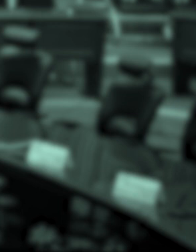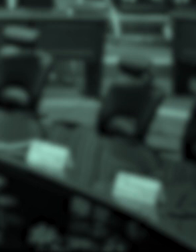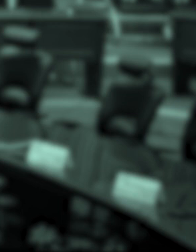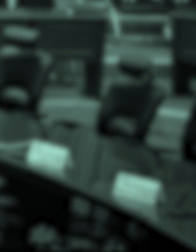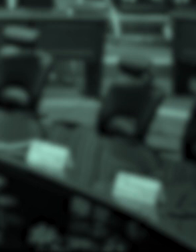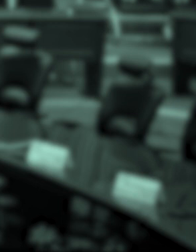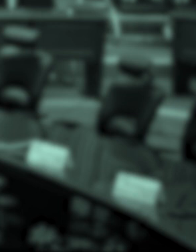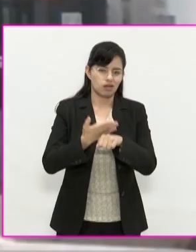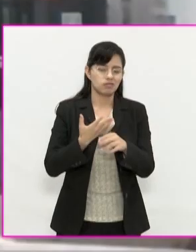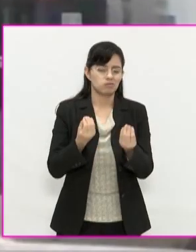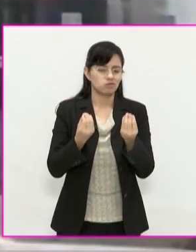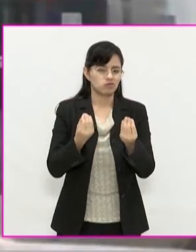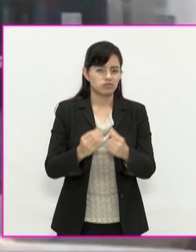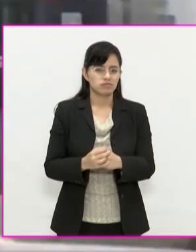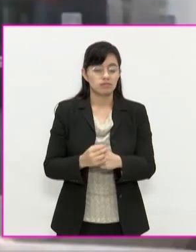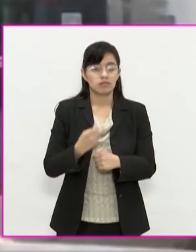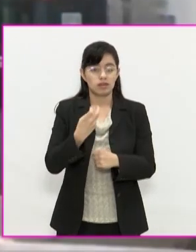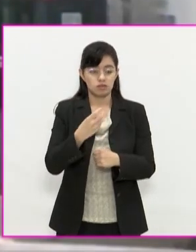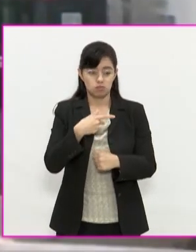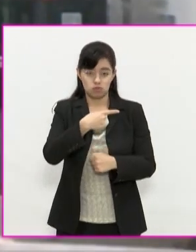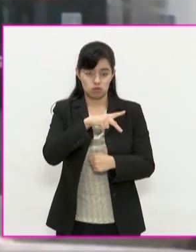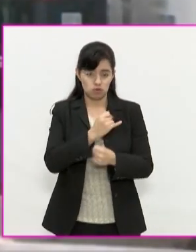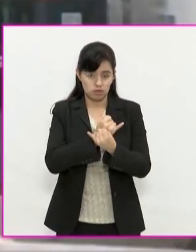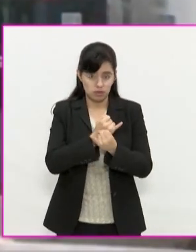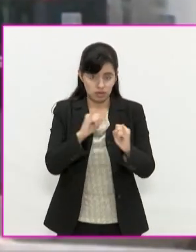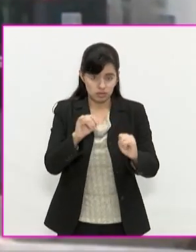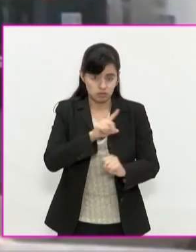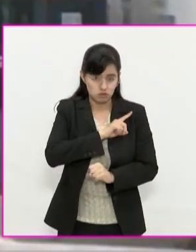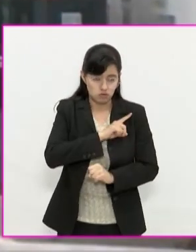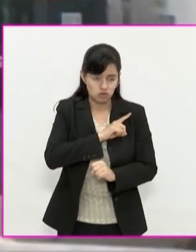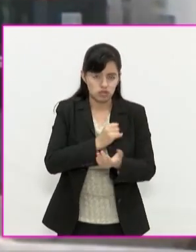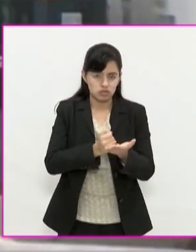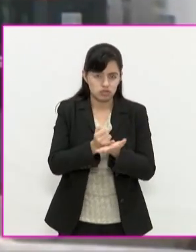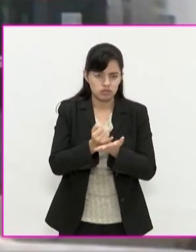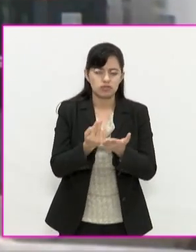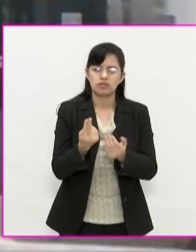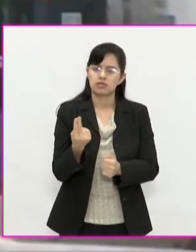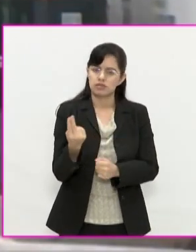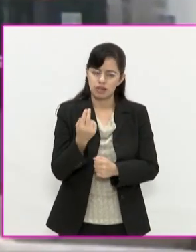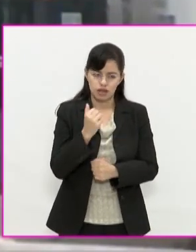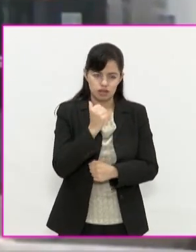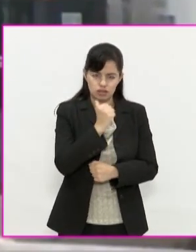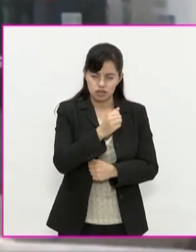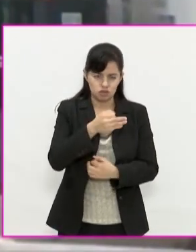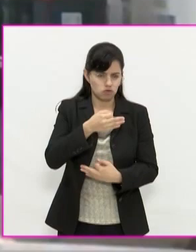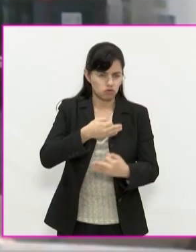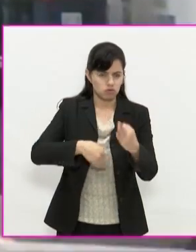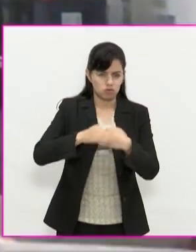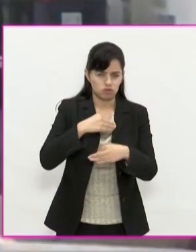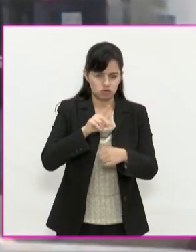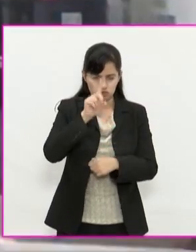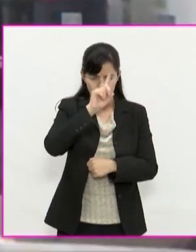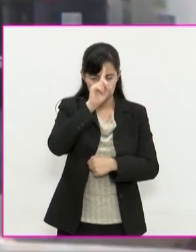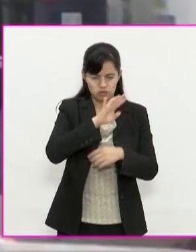que necesita para funcionar en el pleno ejercicio de su autonomía deban carecer de un escrutinio meticuloso de todas y todos y en mayor medida de los